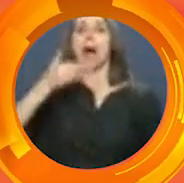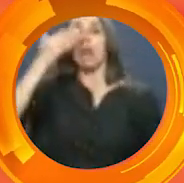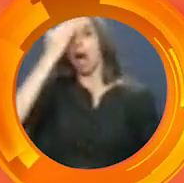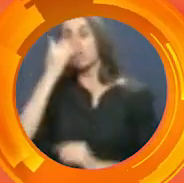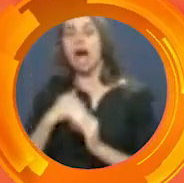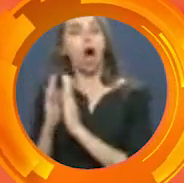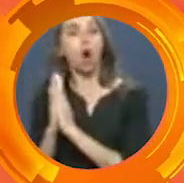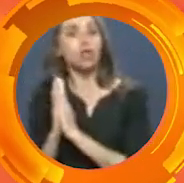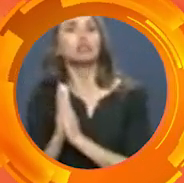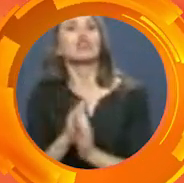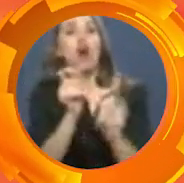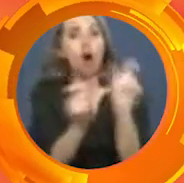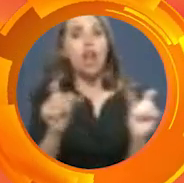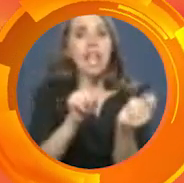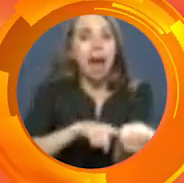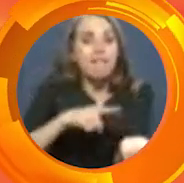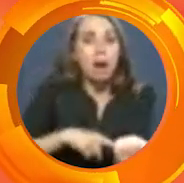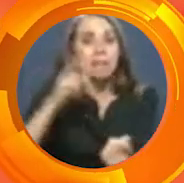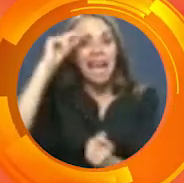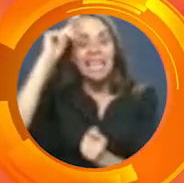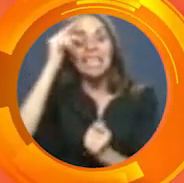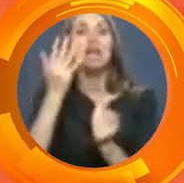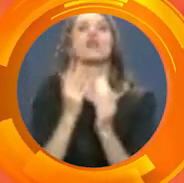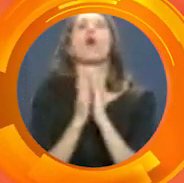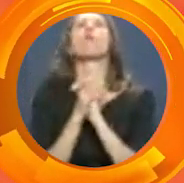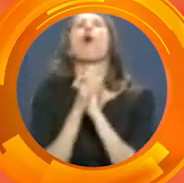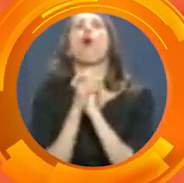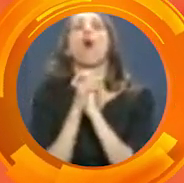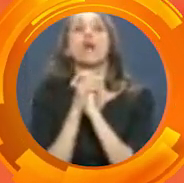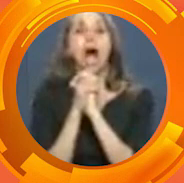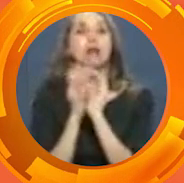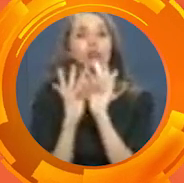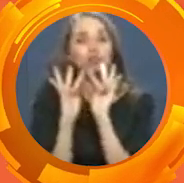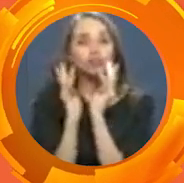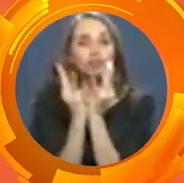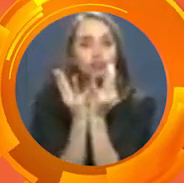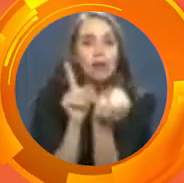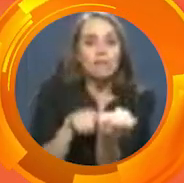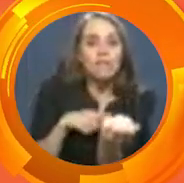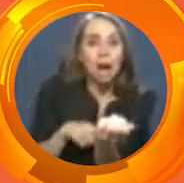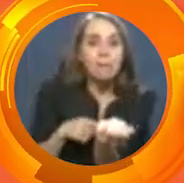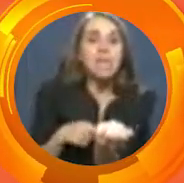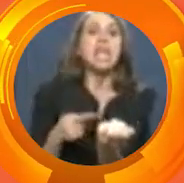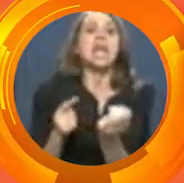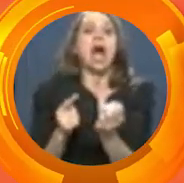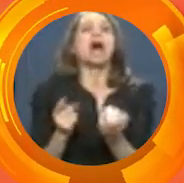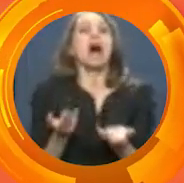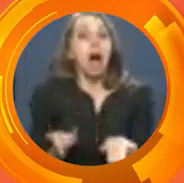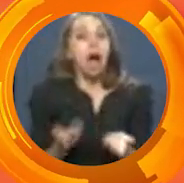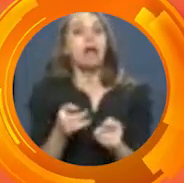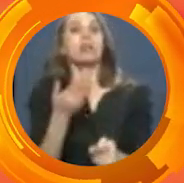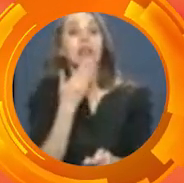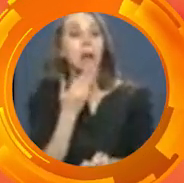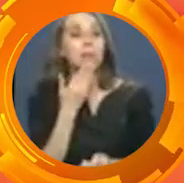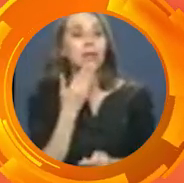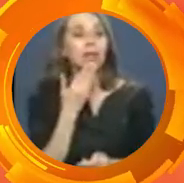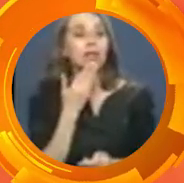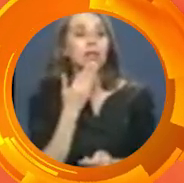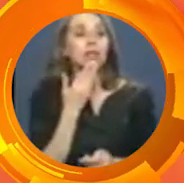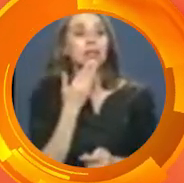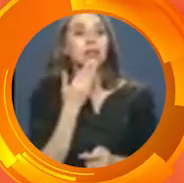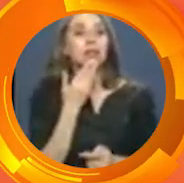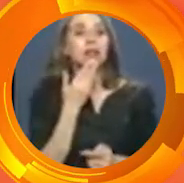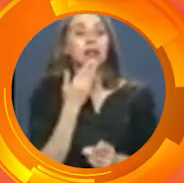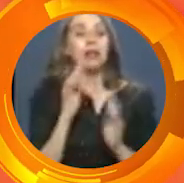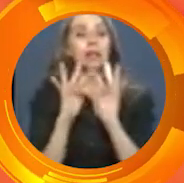Oraciones que pueda crear la familia reunida y de esa manera también percibir la